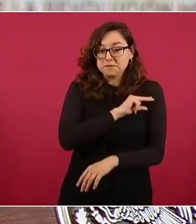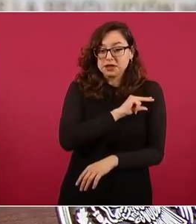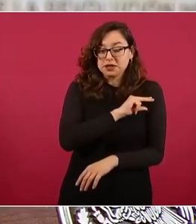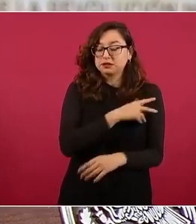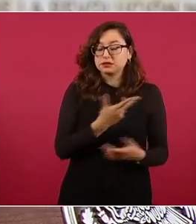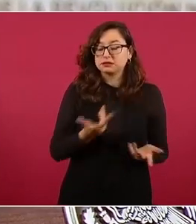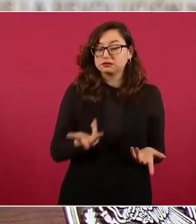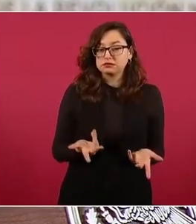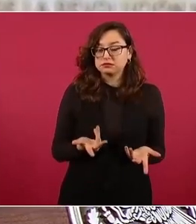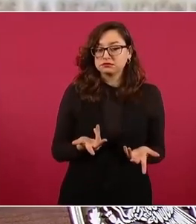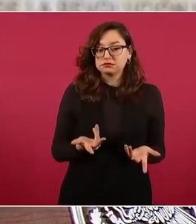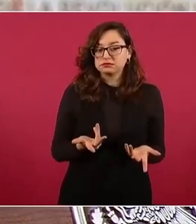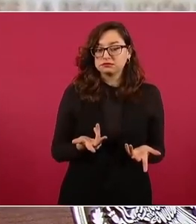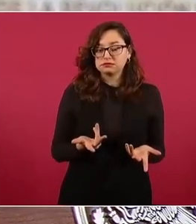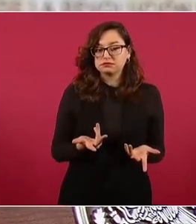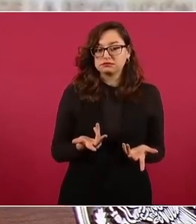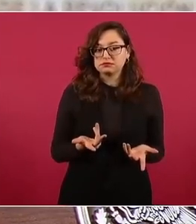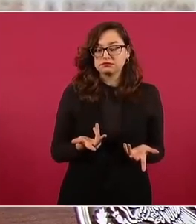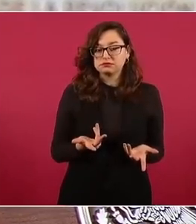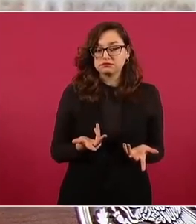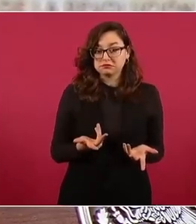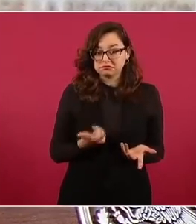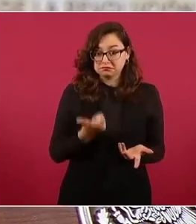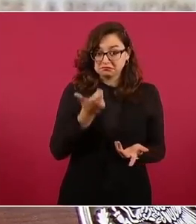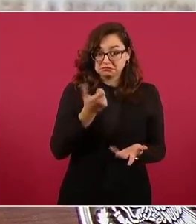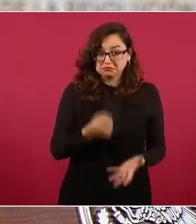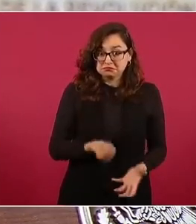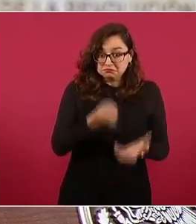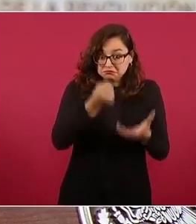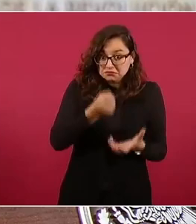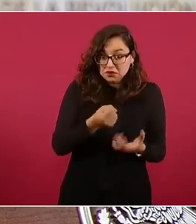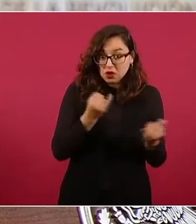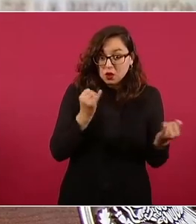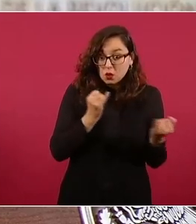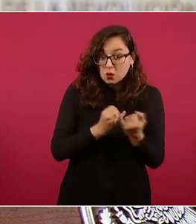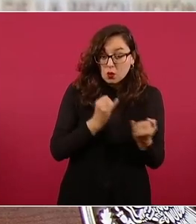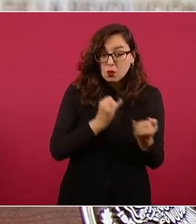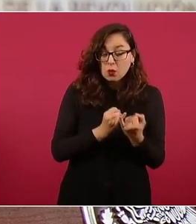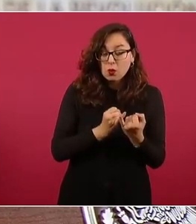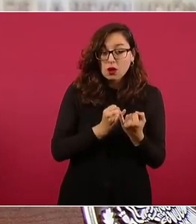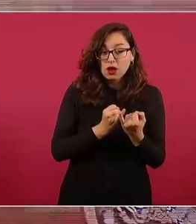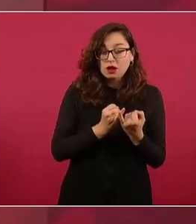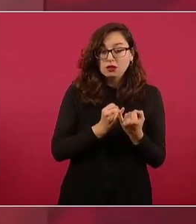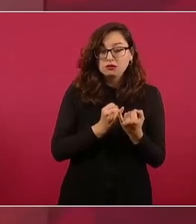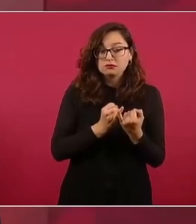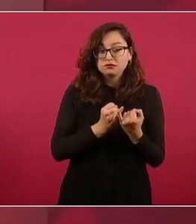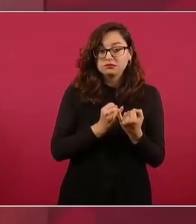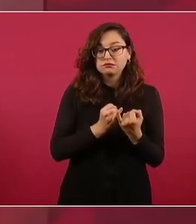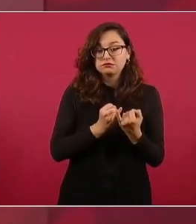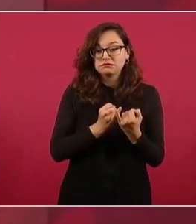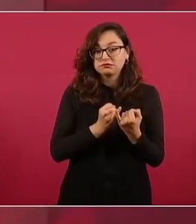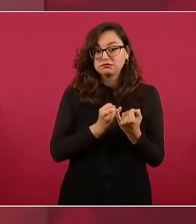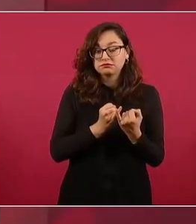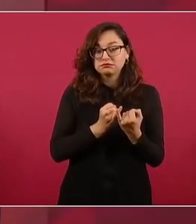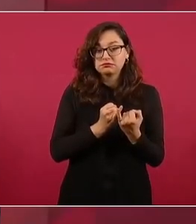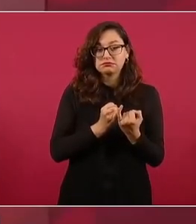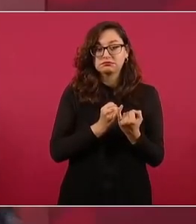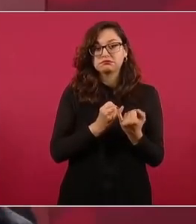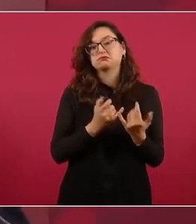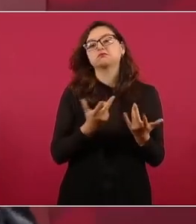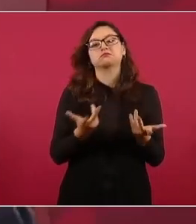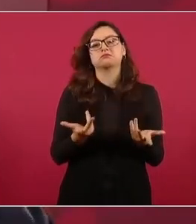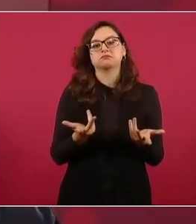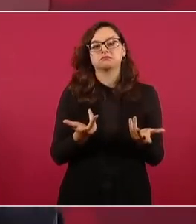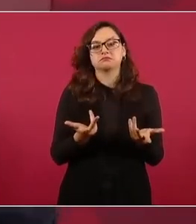que tenga ese manejo de recursos, si no en exclusiva,